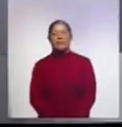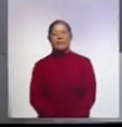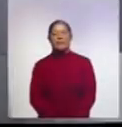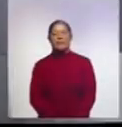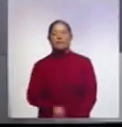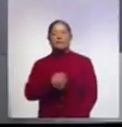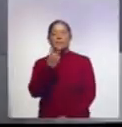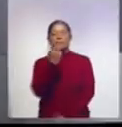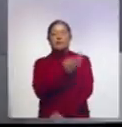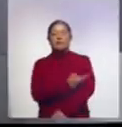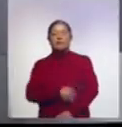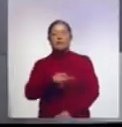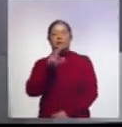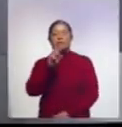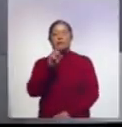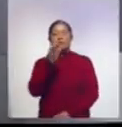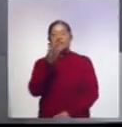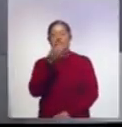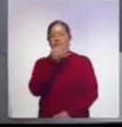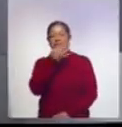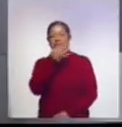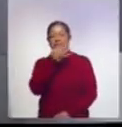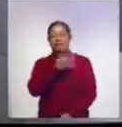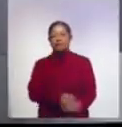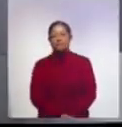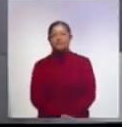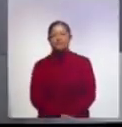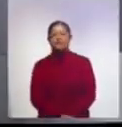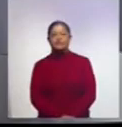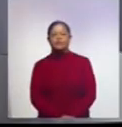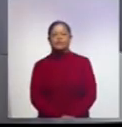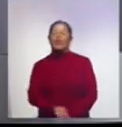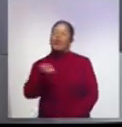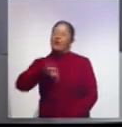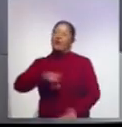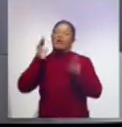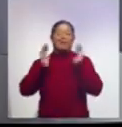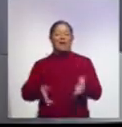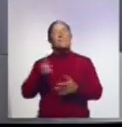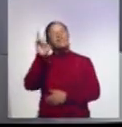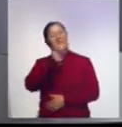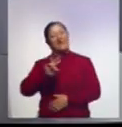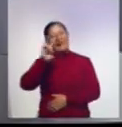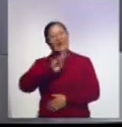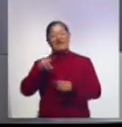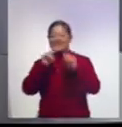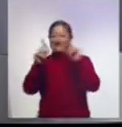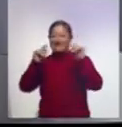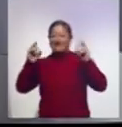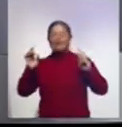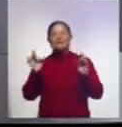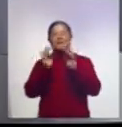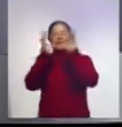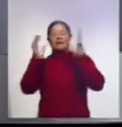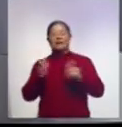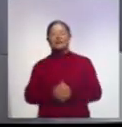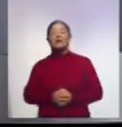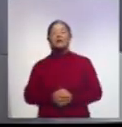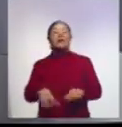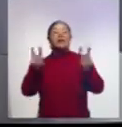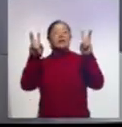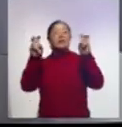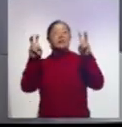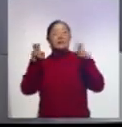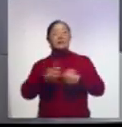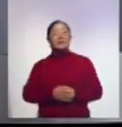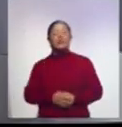Dos de la tarde con 23 minutos y ya es viernes de Tlaxcala Extraordinario y en nuestra sección